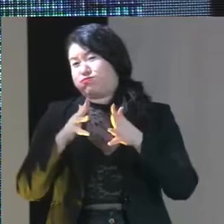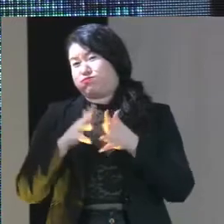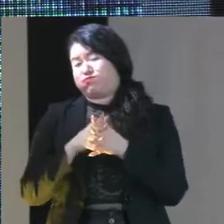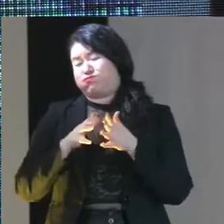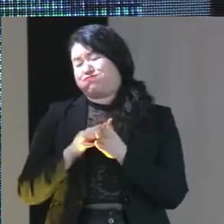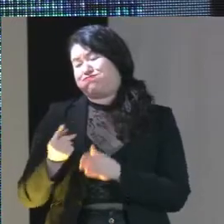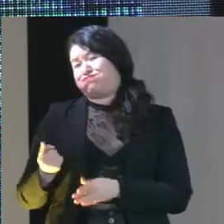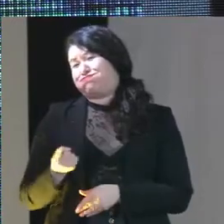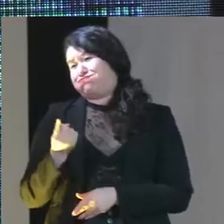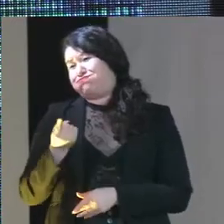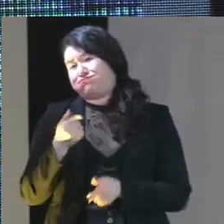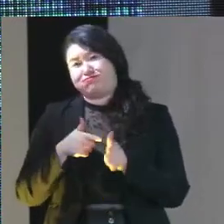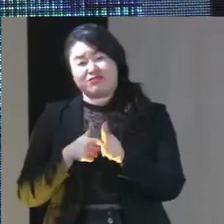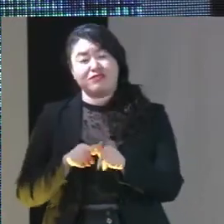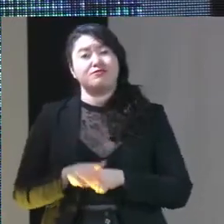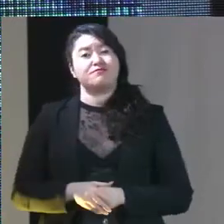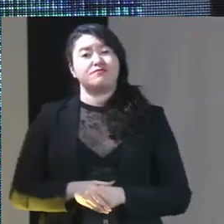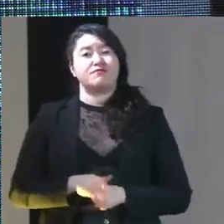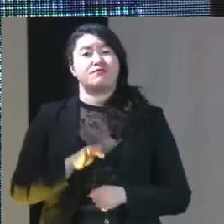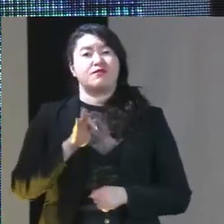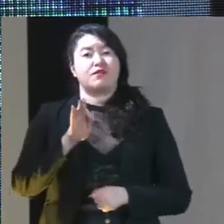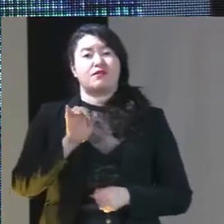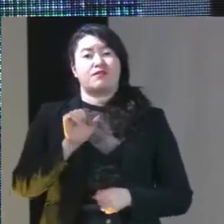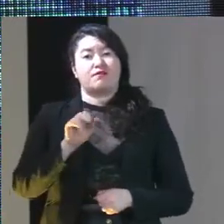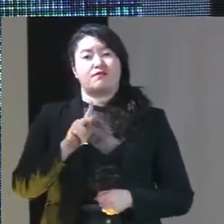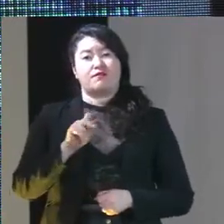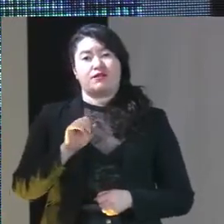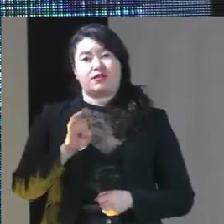Dice Philip Powell, a quien cita también